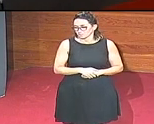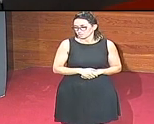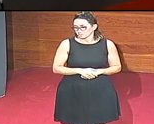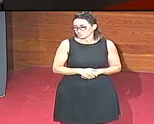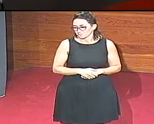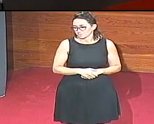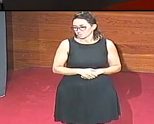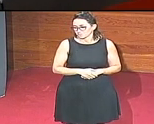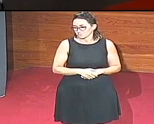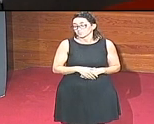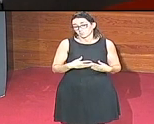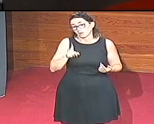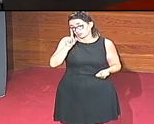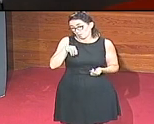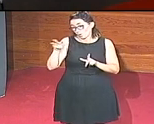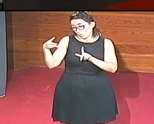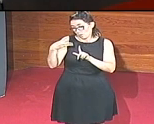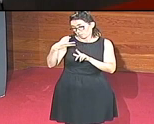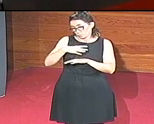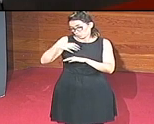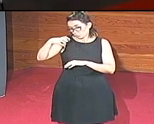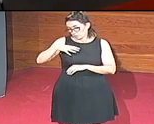y luego su versión web claro también